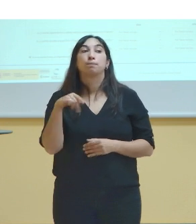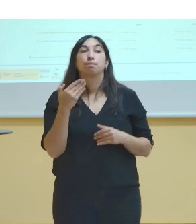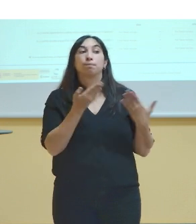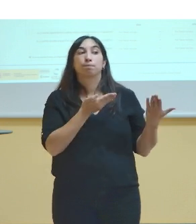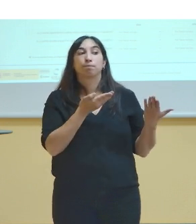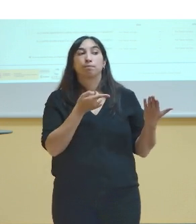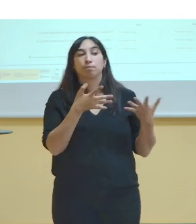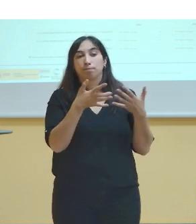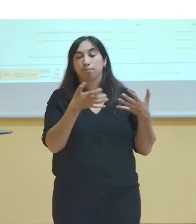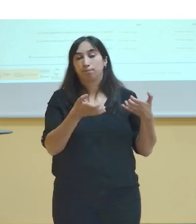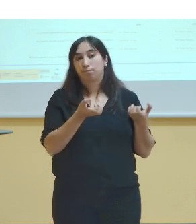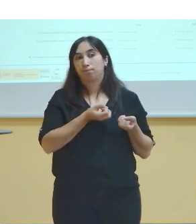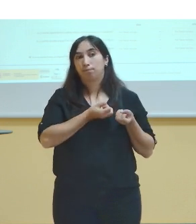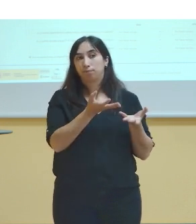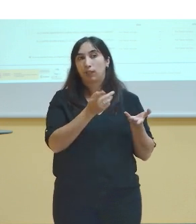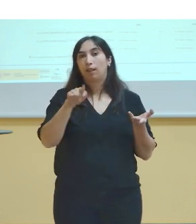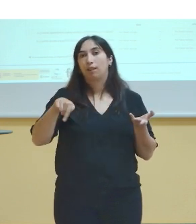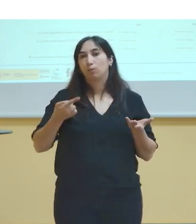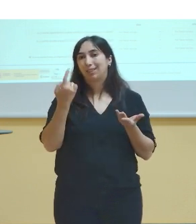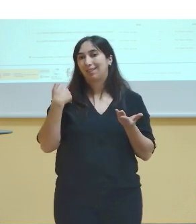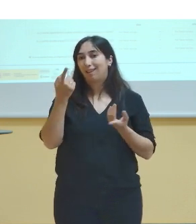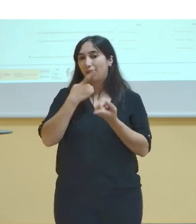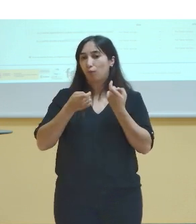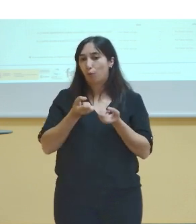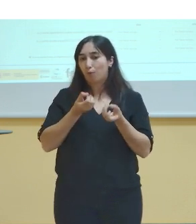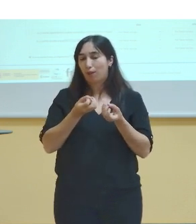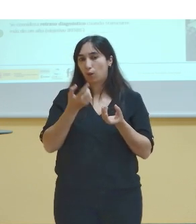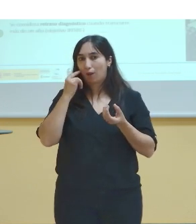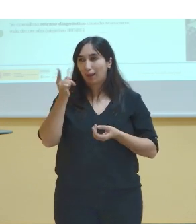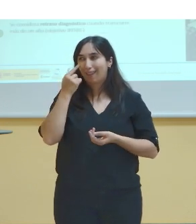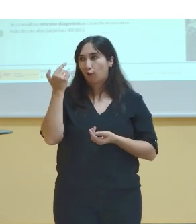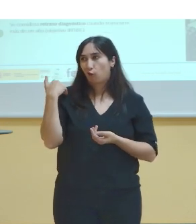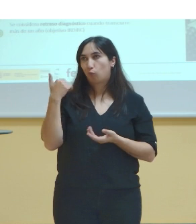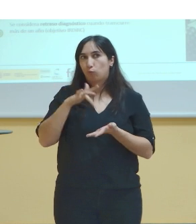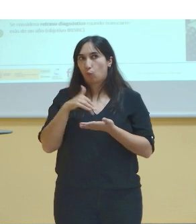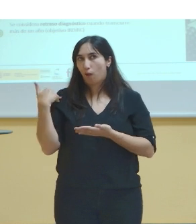lo declaraban y empezaban a dar información acerca de cuándo había sido su diagnóstico.